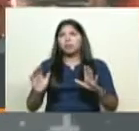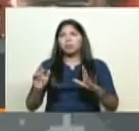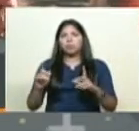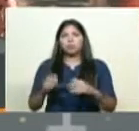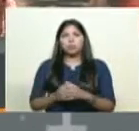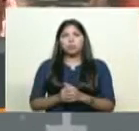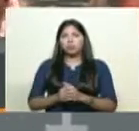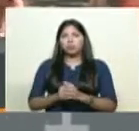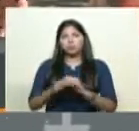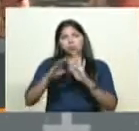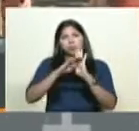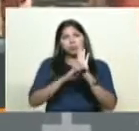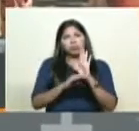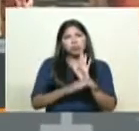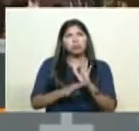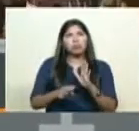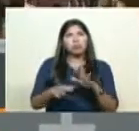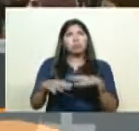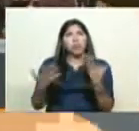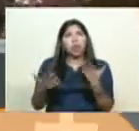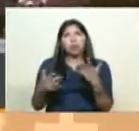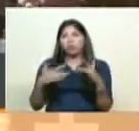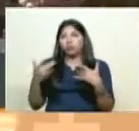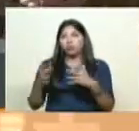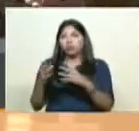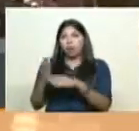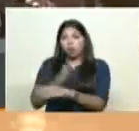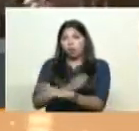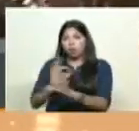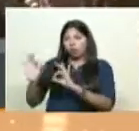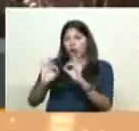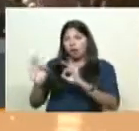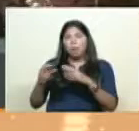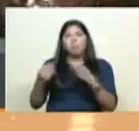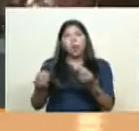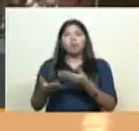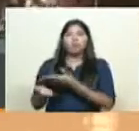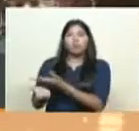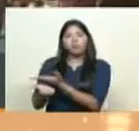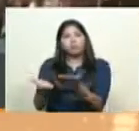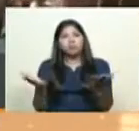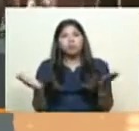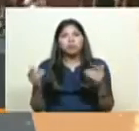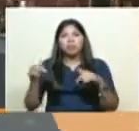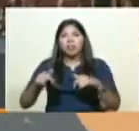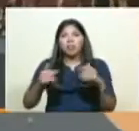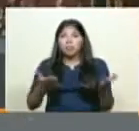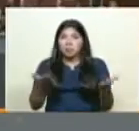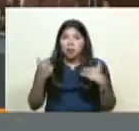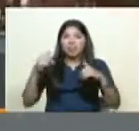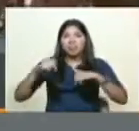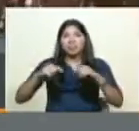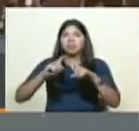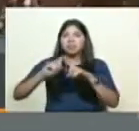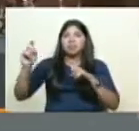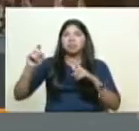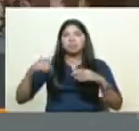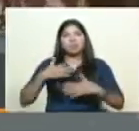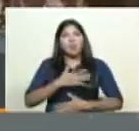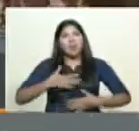instrucciones correspondientes para invitar al disfrute, al goce de nuestro sistema Guarayra-Repano. Es un